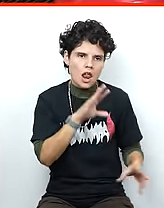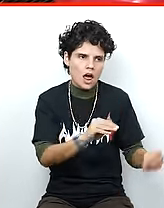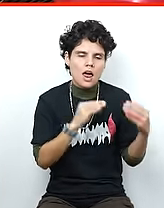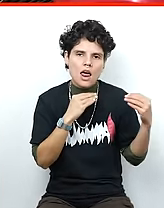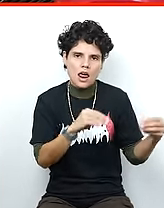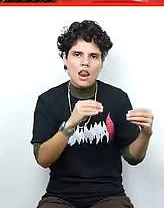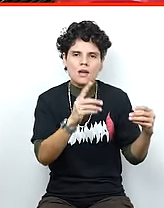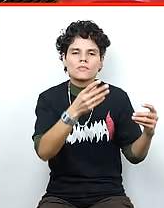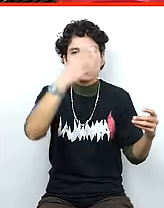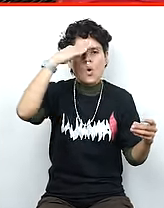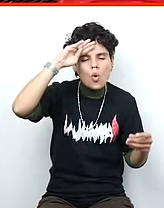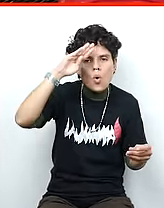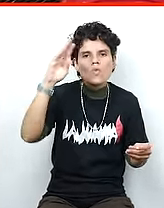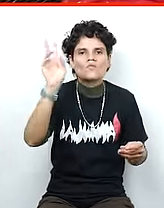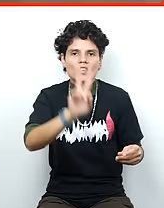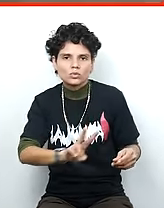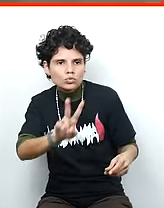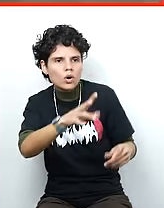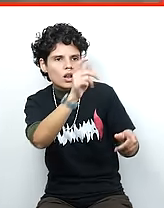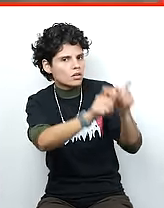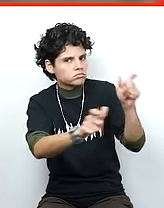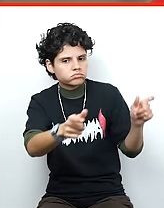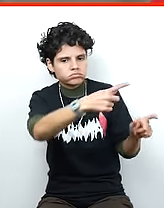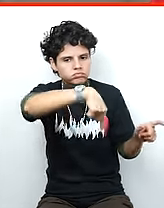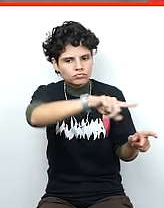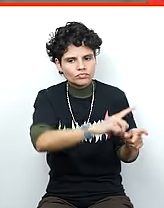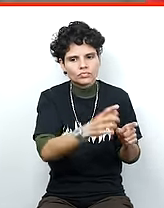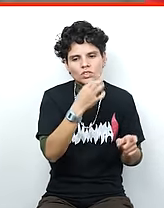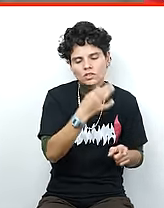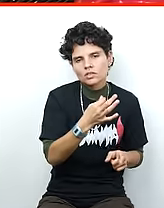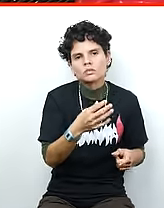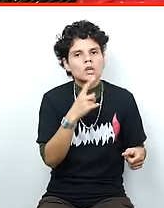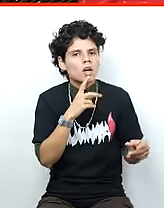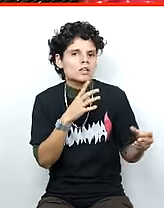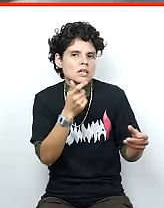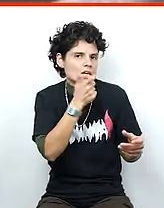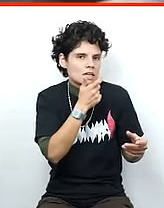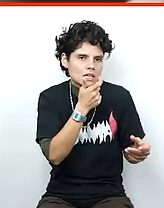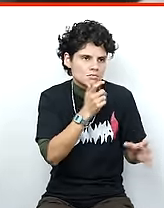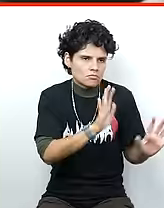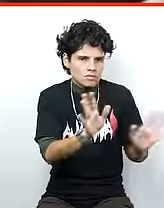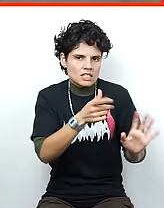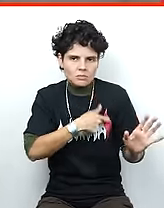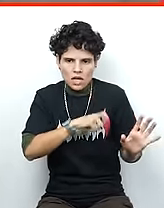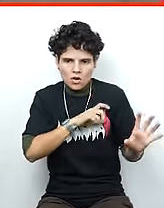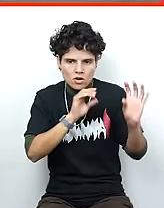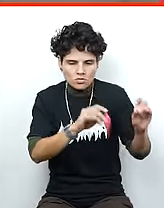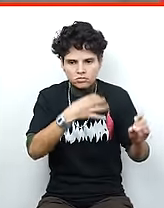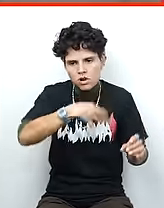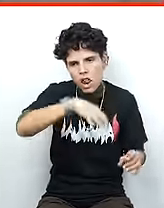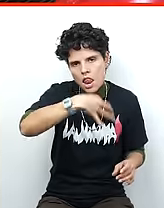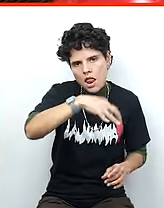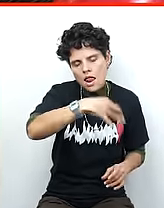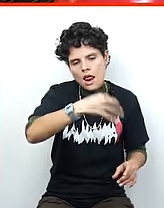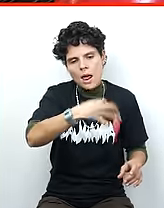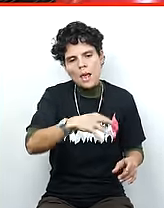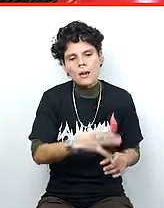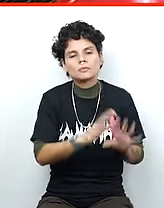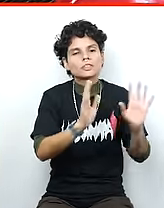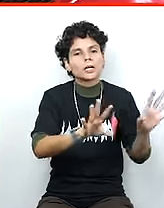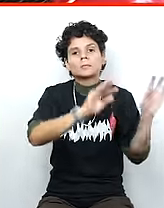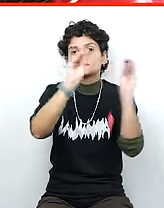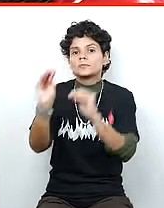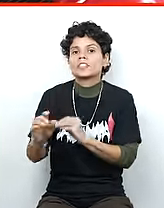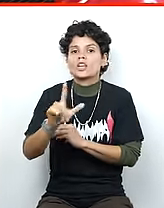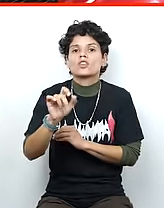pues. Sí, Miami, puro cubano, venezolano. Claro, en Miami, pillan buen hablando inglés y sale, vaya. No. ¿Yo? No. Son top. Está bueno. ¿Y te